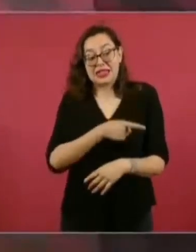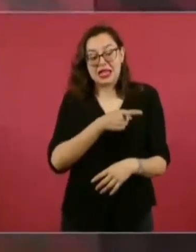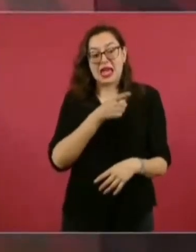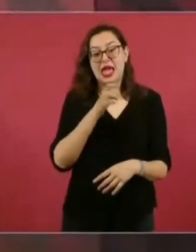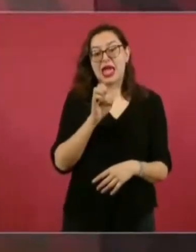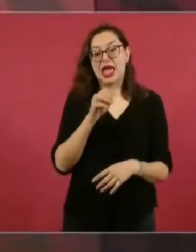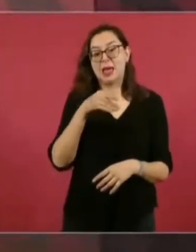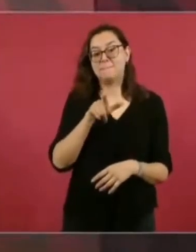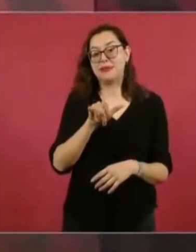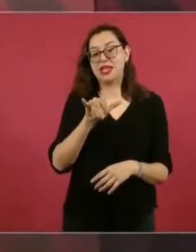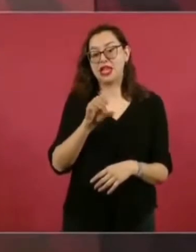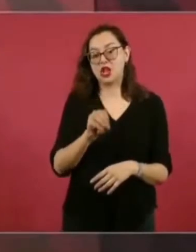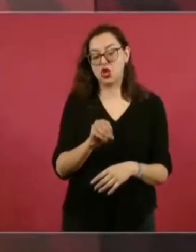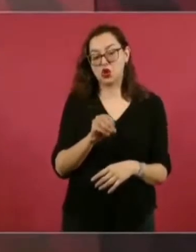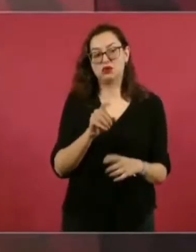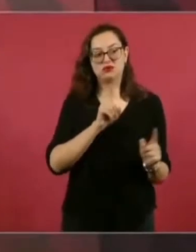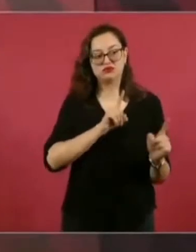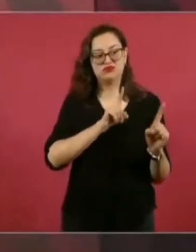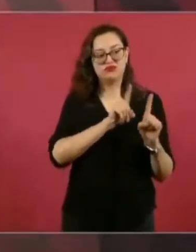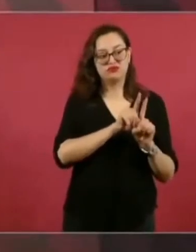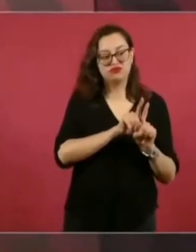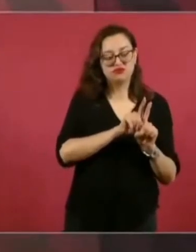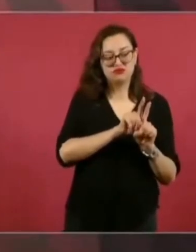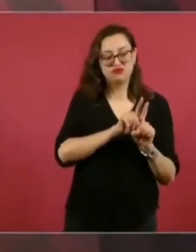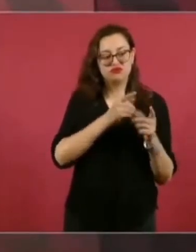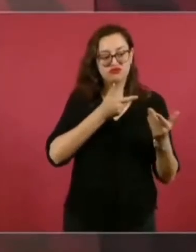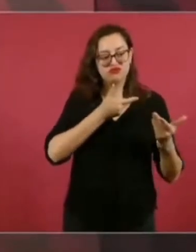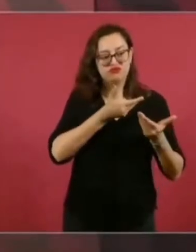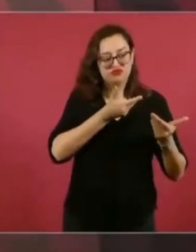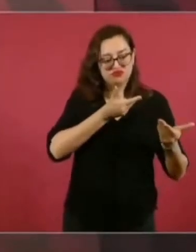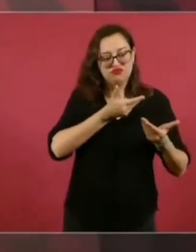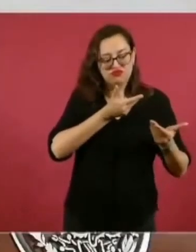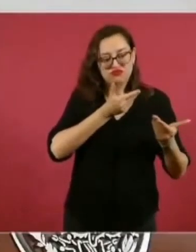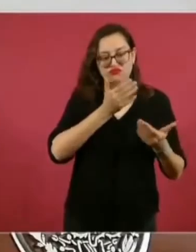y llegué a tener buena relación con él al final.